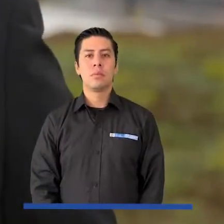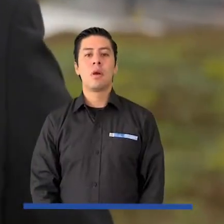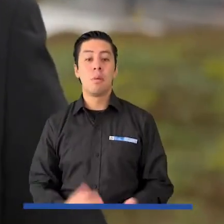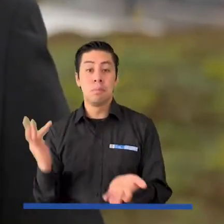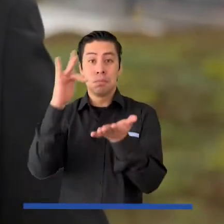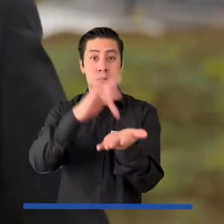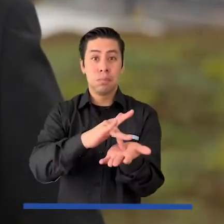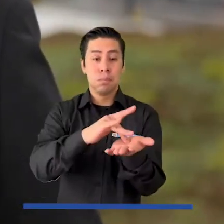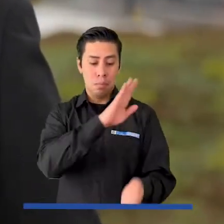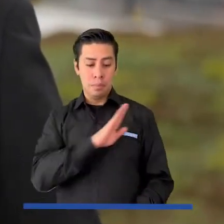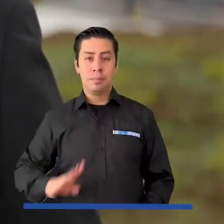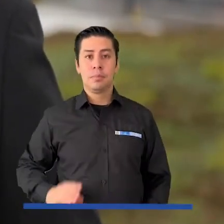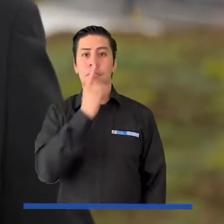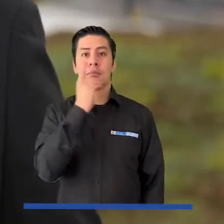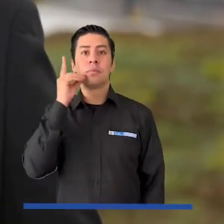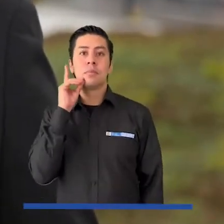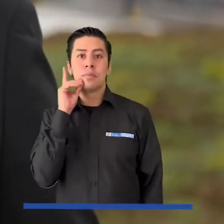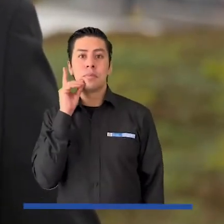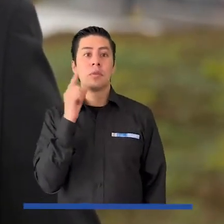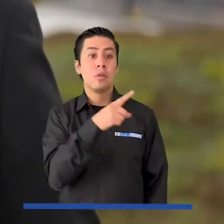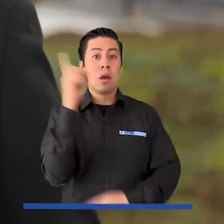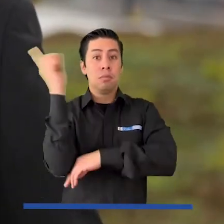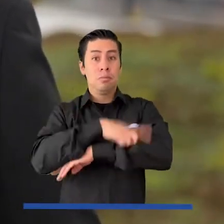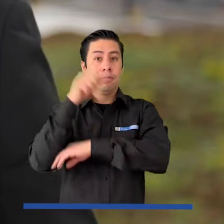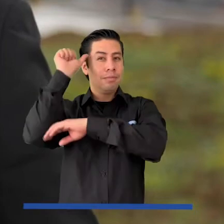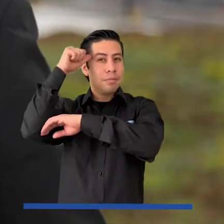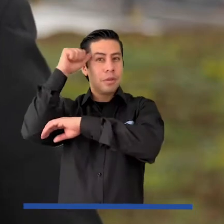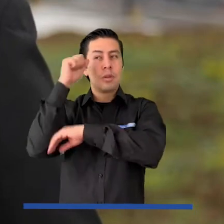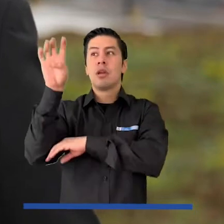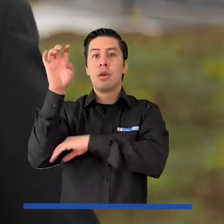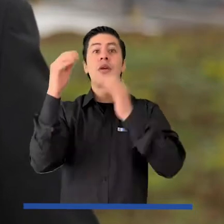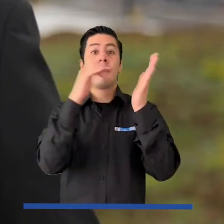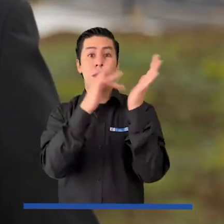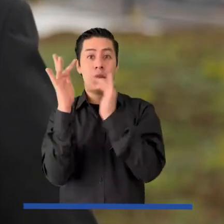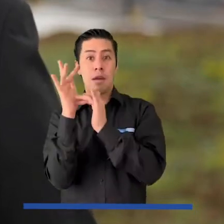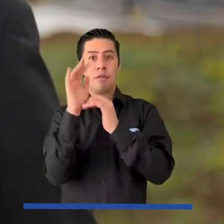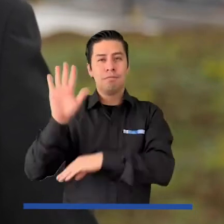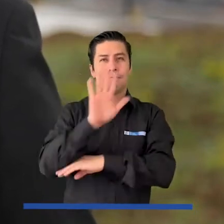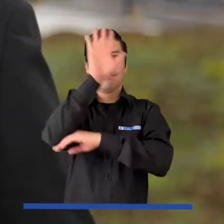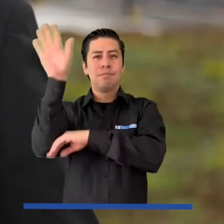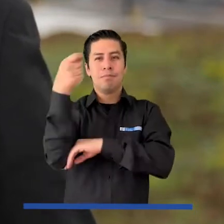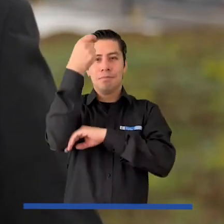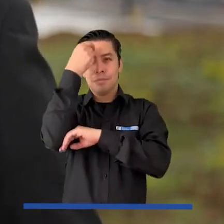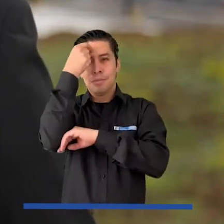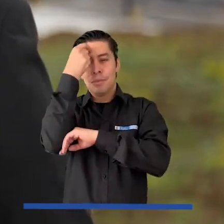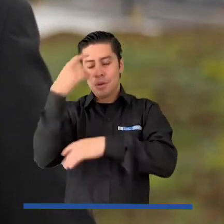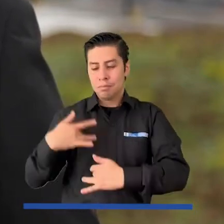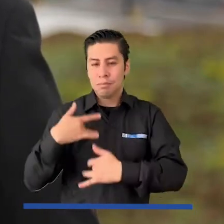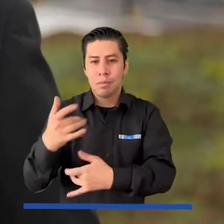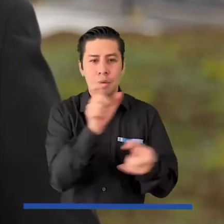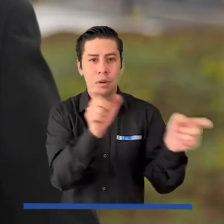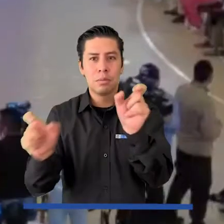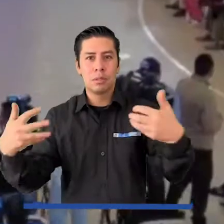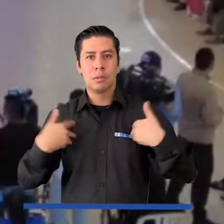Con la participación del presidente de la República, Iván Duque Márquez, se conmemoró este 9 de abril el Día Nacional de la Memoria y la Solidaridad con